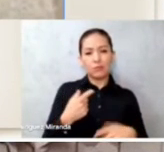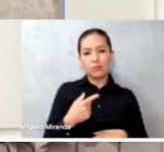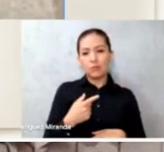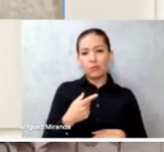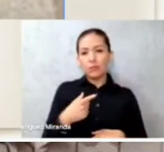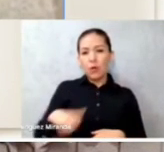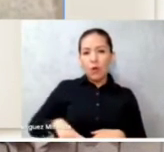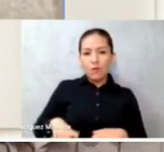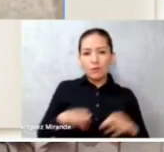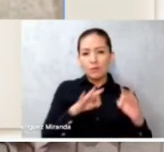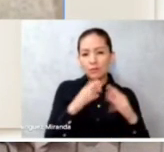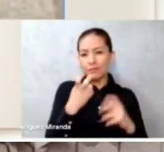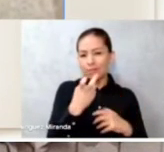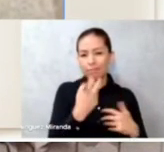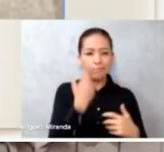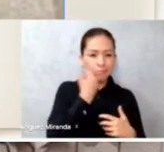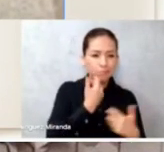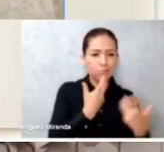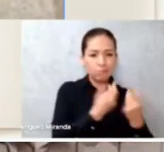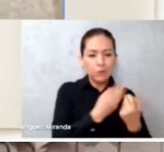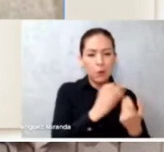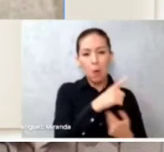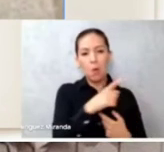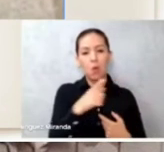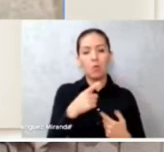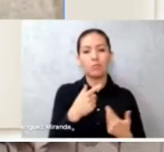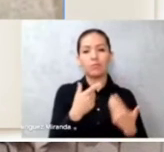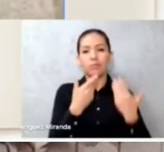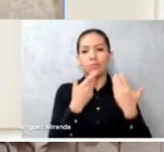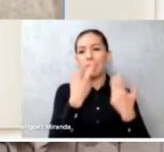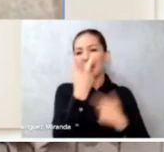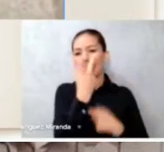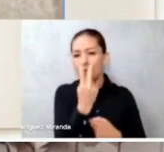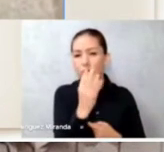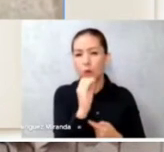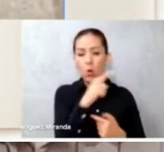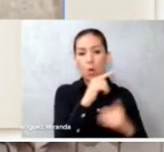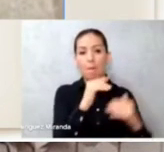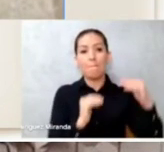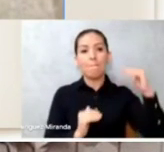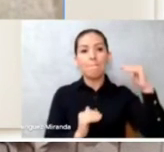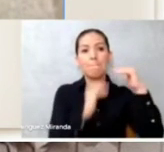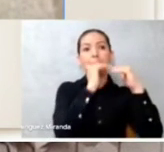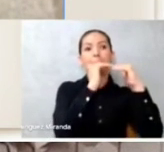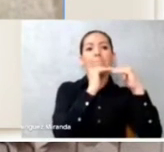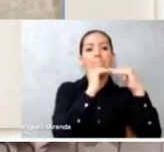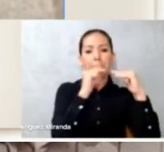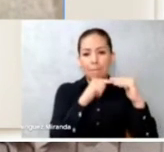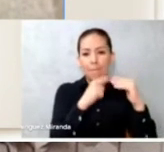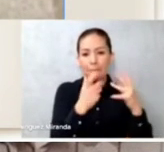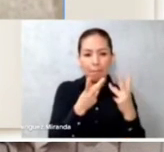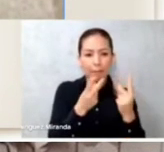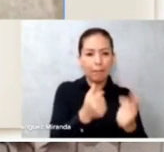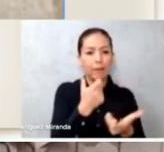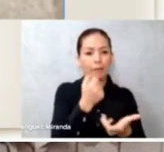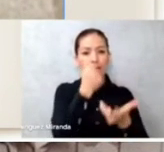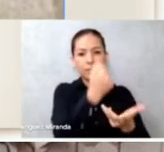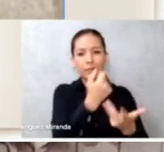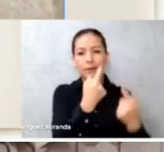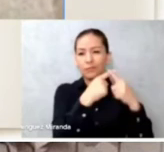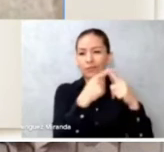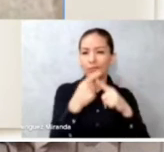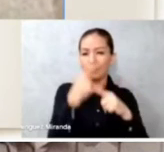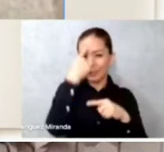en espacio de televisión abierta, rebase de tope de gastos, recursos de procedencia ilícita, en la